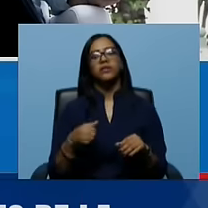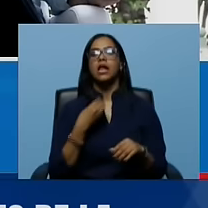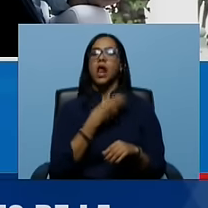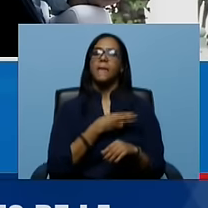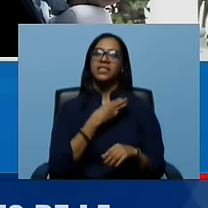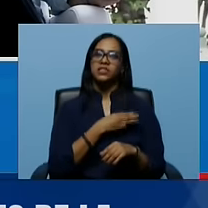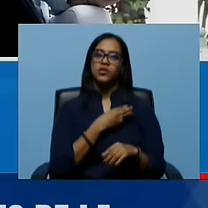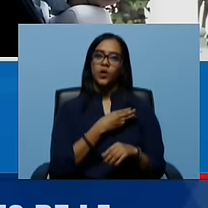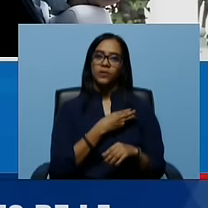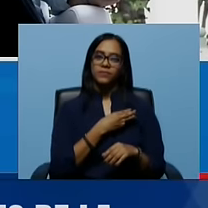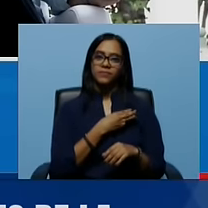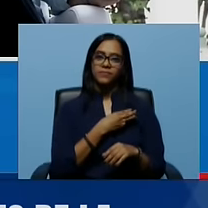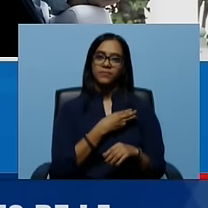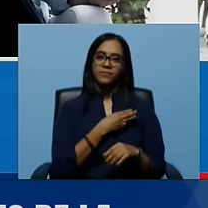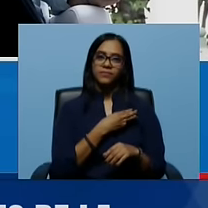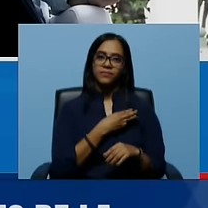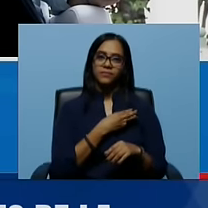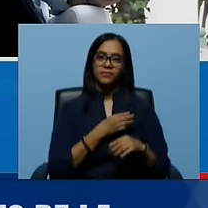misión.